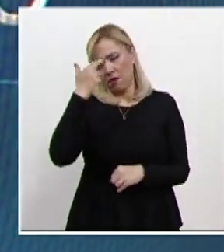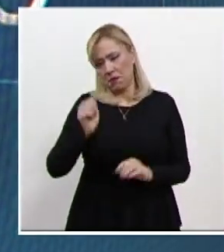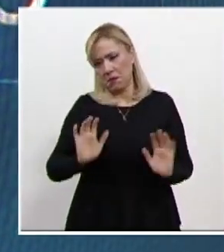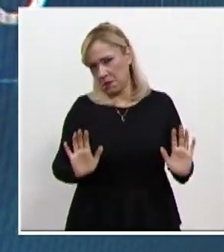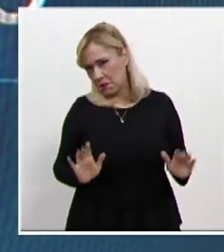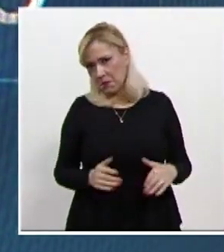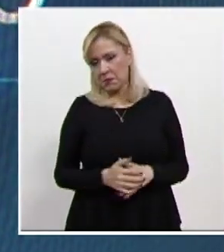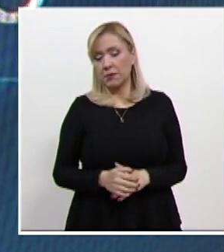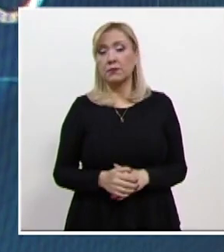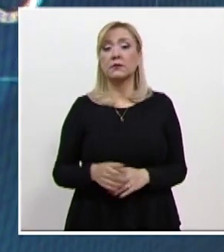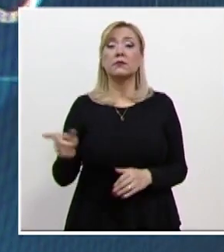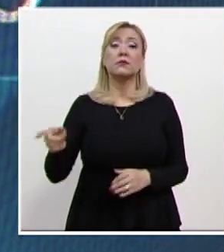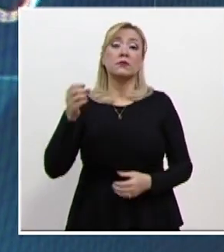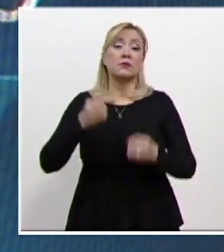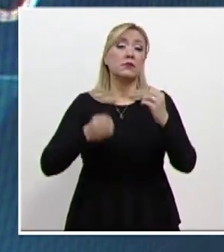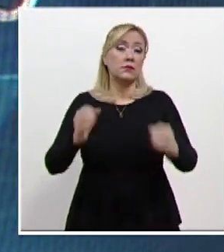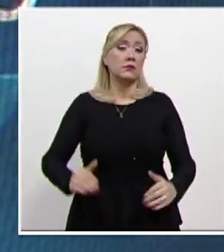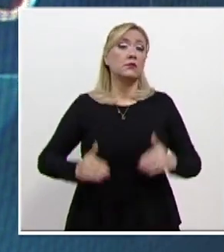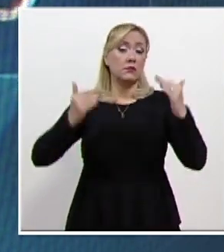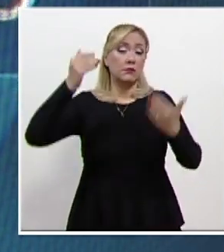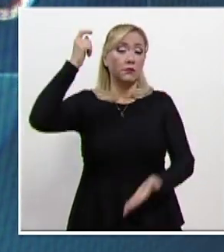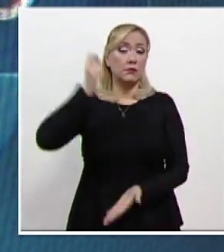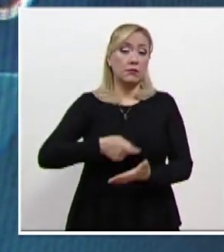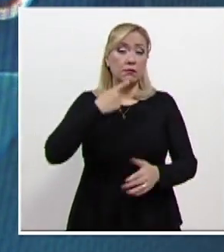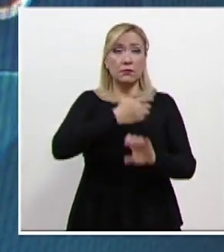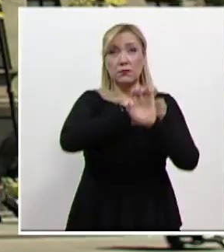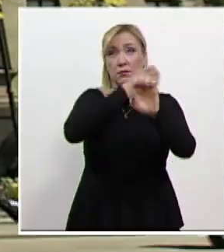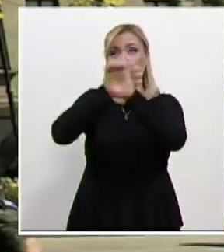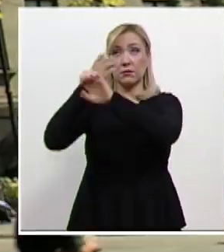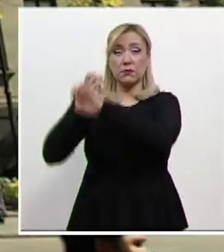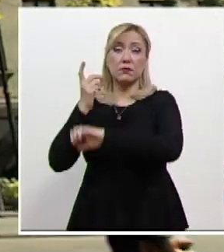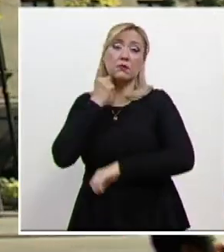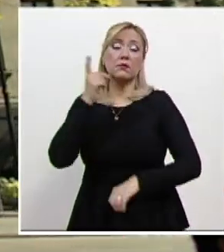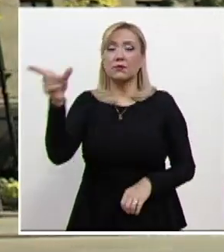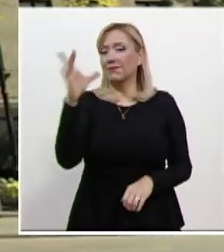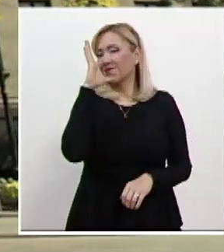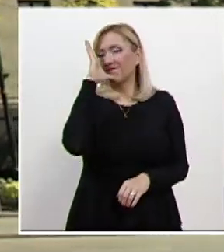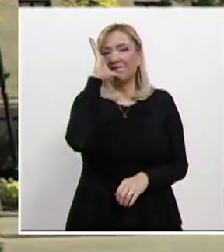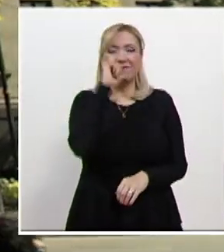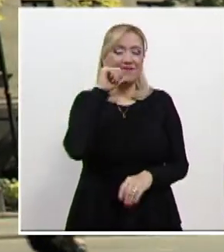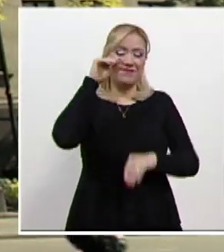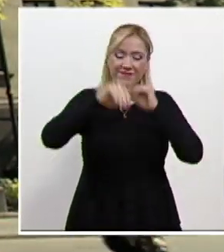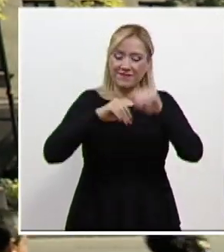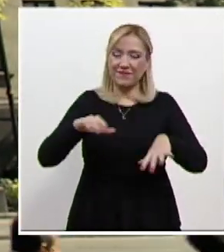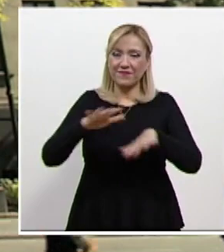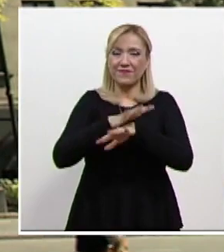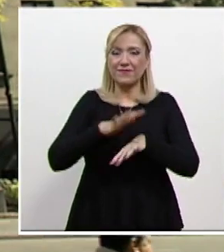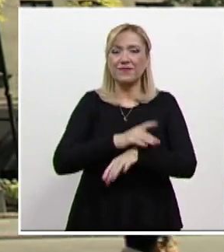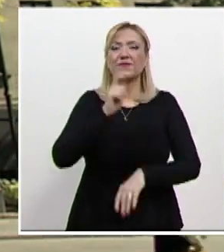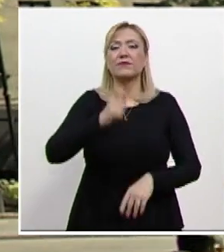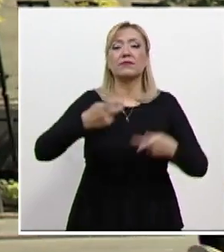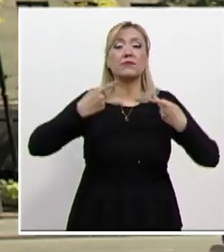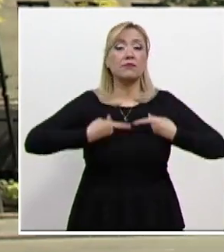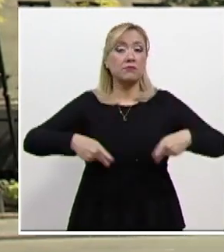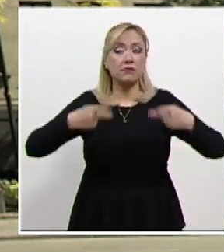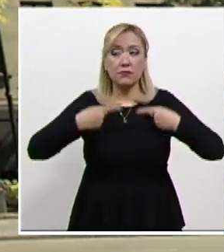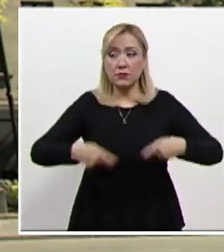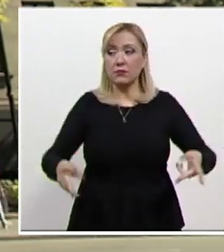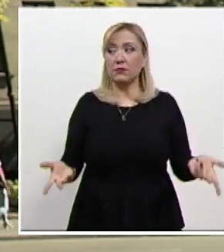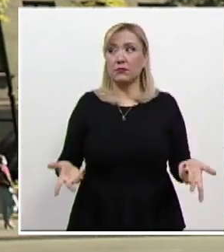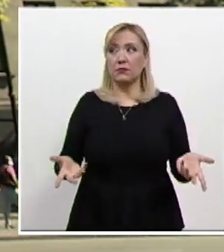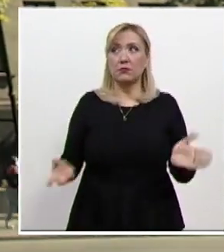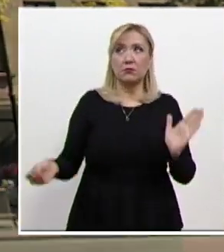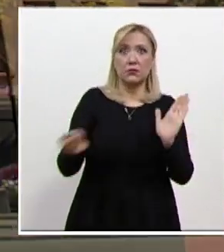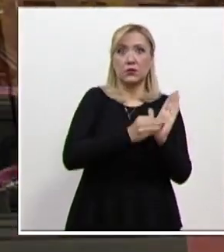El Pleno de la Suprema Corte ha establecido que los congresos locales no están facultados para modificar el concepto de personas en sus